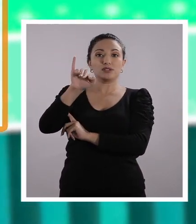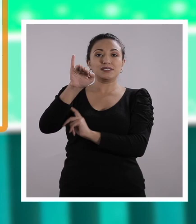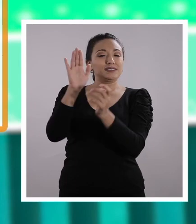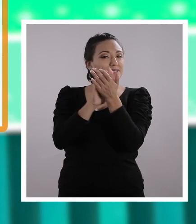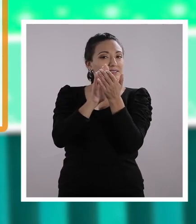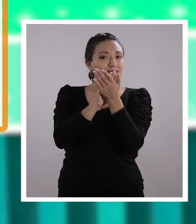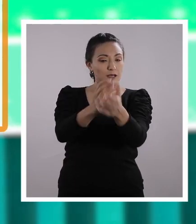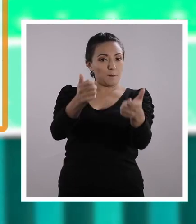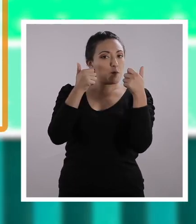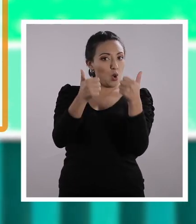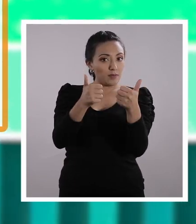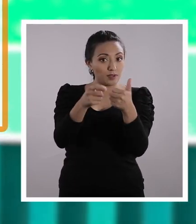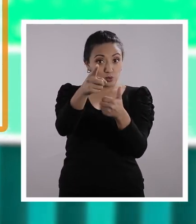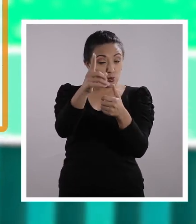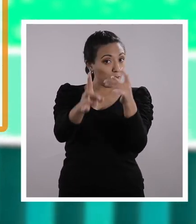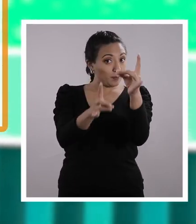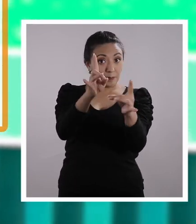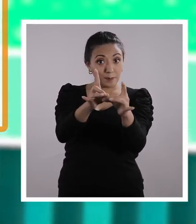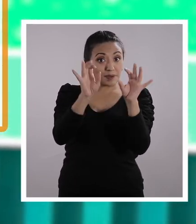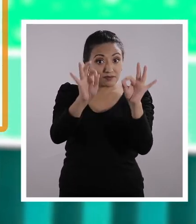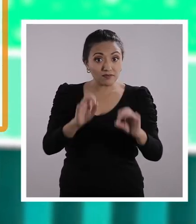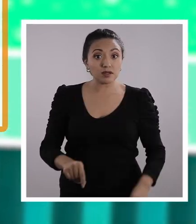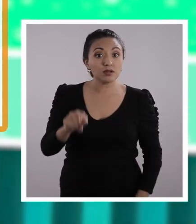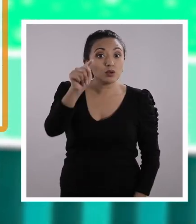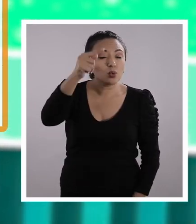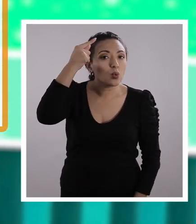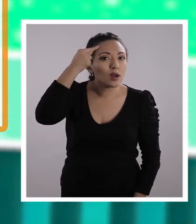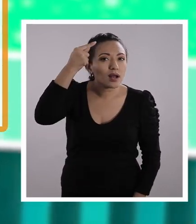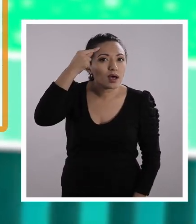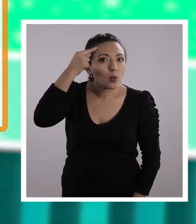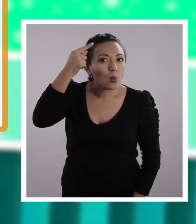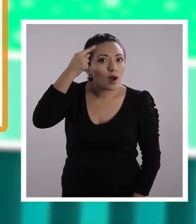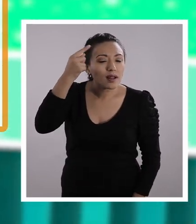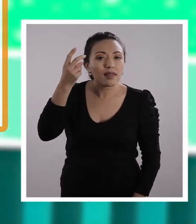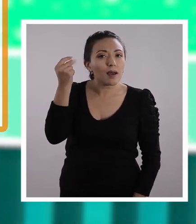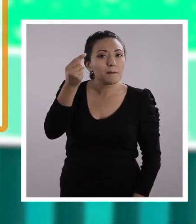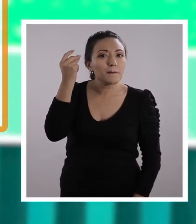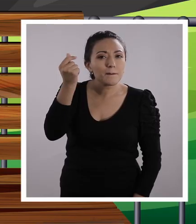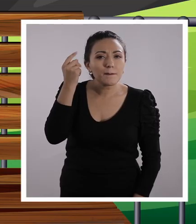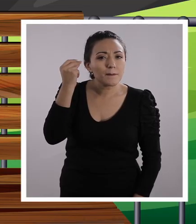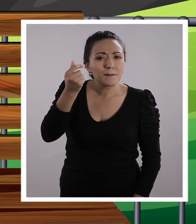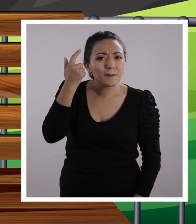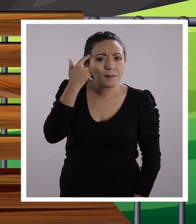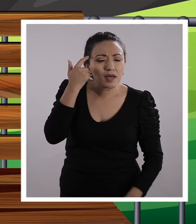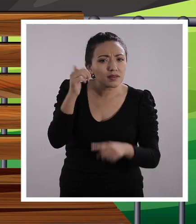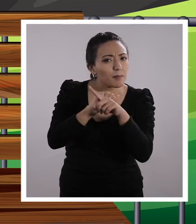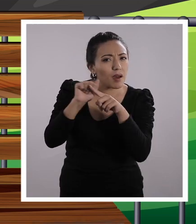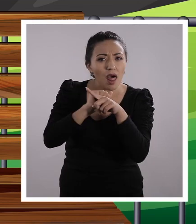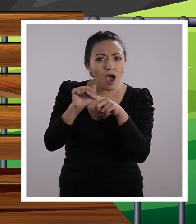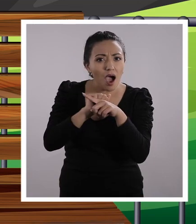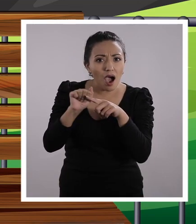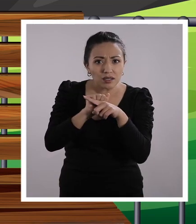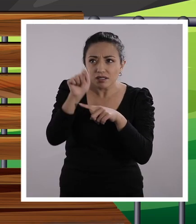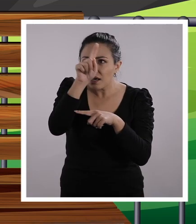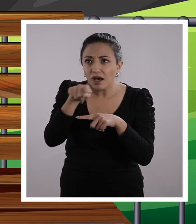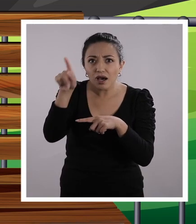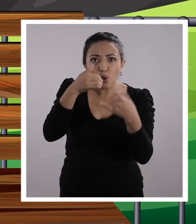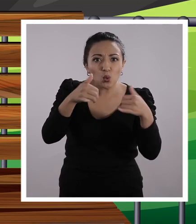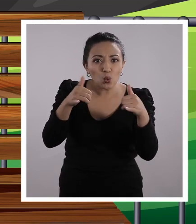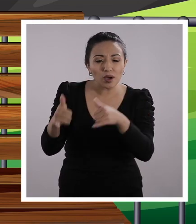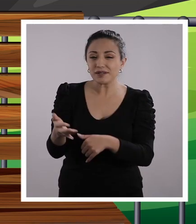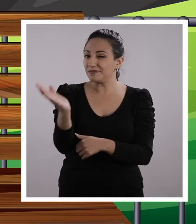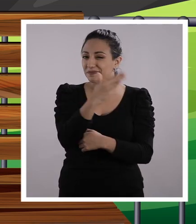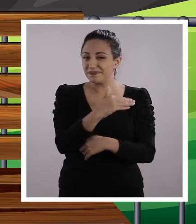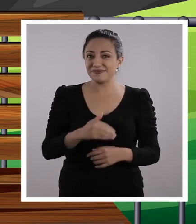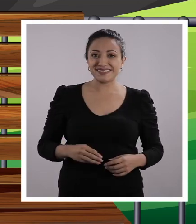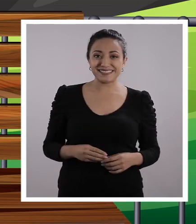yasuní muy bien lo hiciste muy bien recuerda ágil y está tu mente entrena tu mente con estos